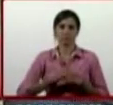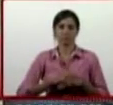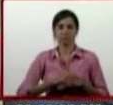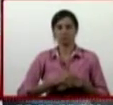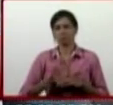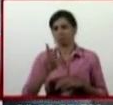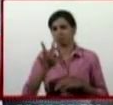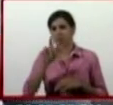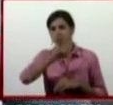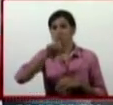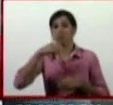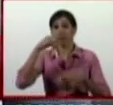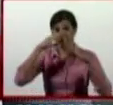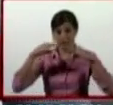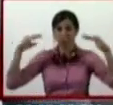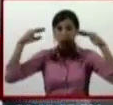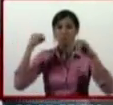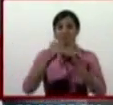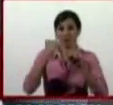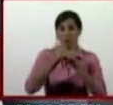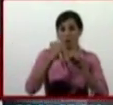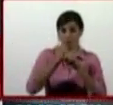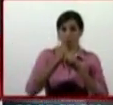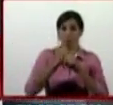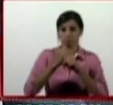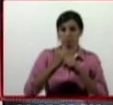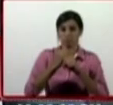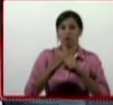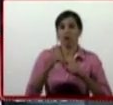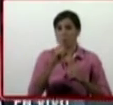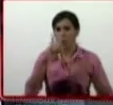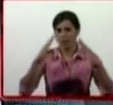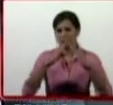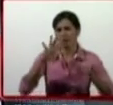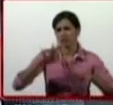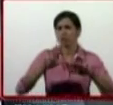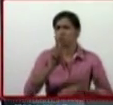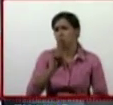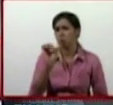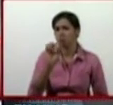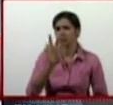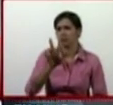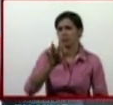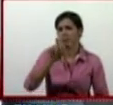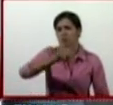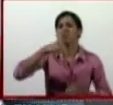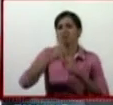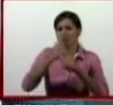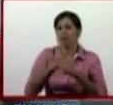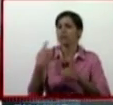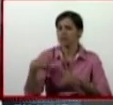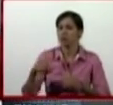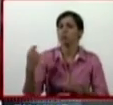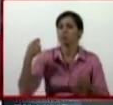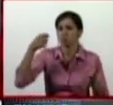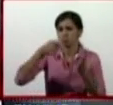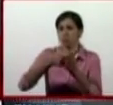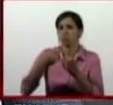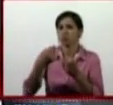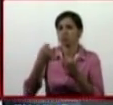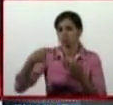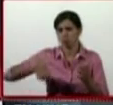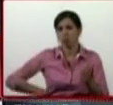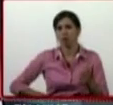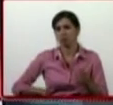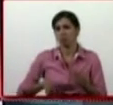digamos, adultos en edad de trabajar, trabajando ya, con un sueldo superior al mínimo o